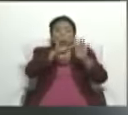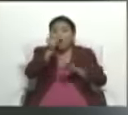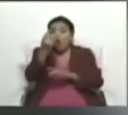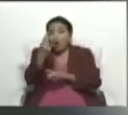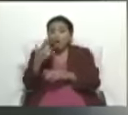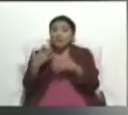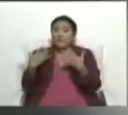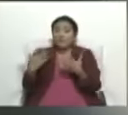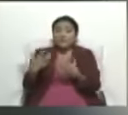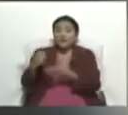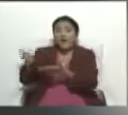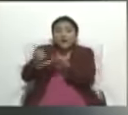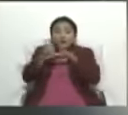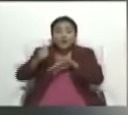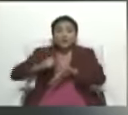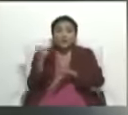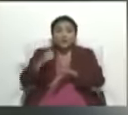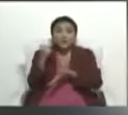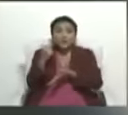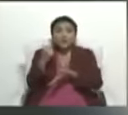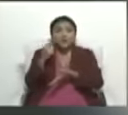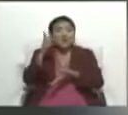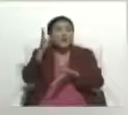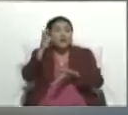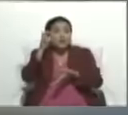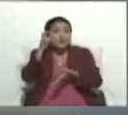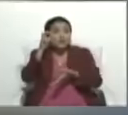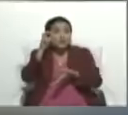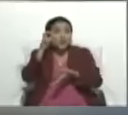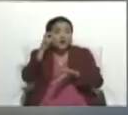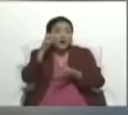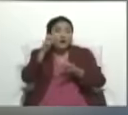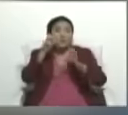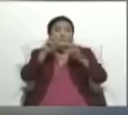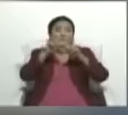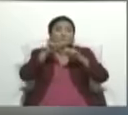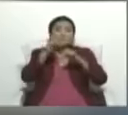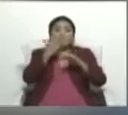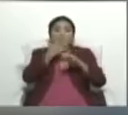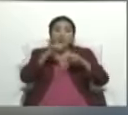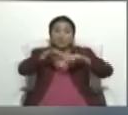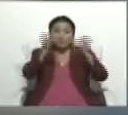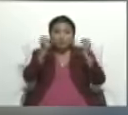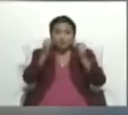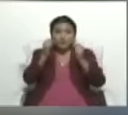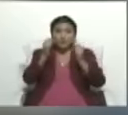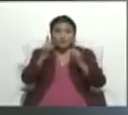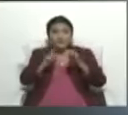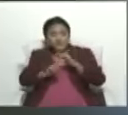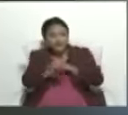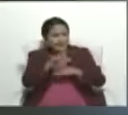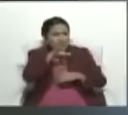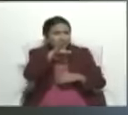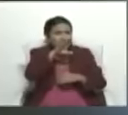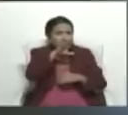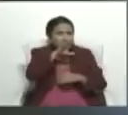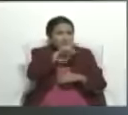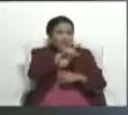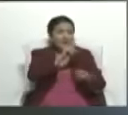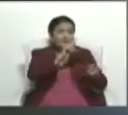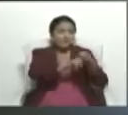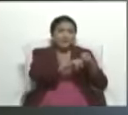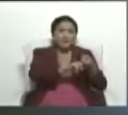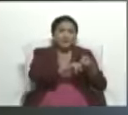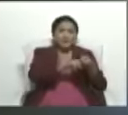policía. Después escucha unos vidrios y después escucha un silencio. A salir de habitación, ve que está su perrito prácticamente afuera, se asoma y ve a su esposo, a